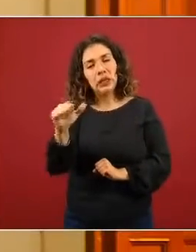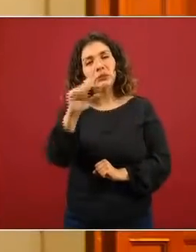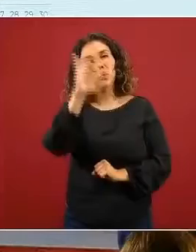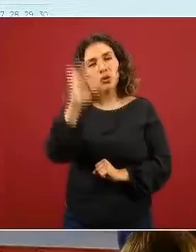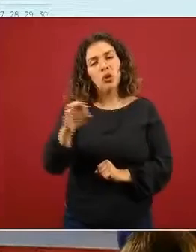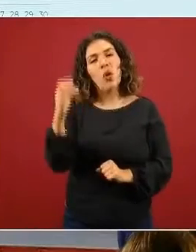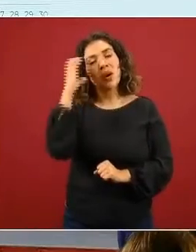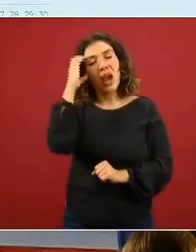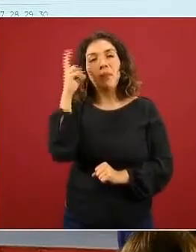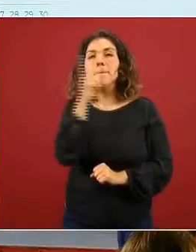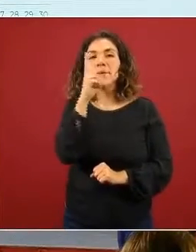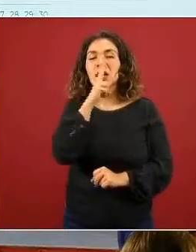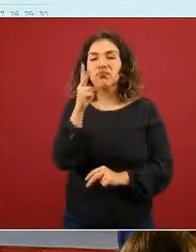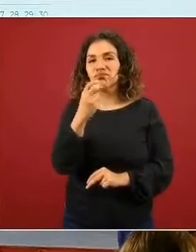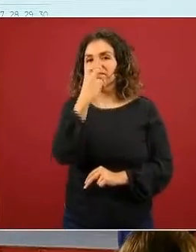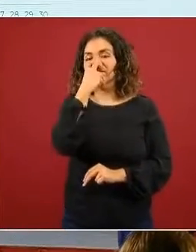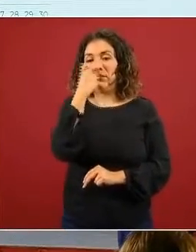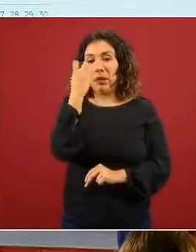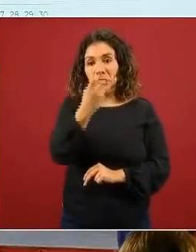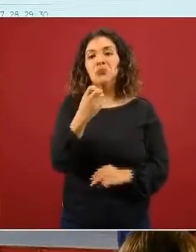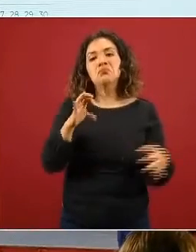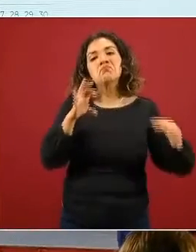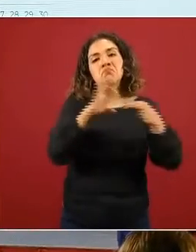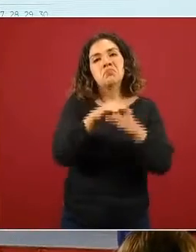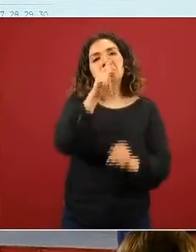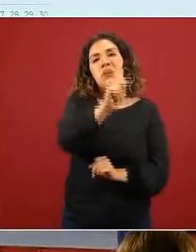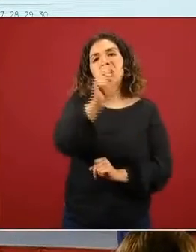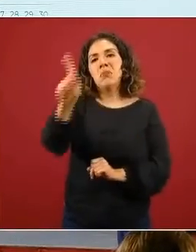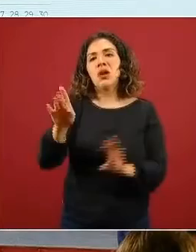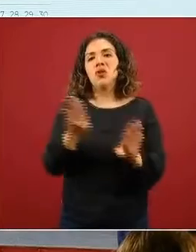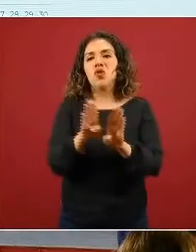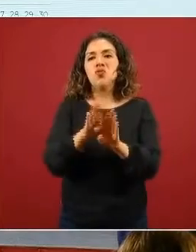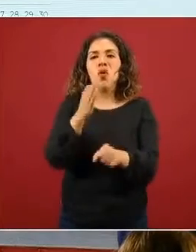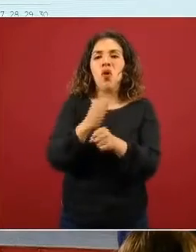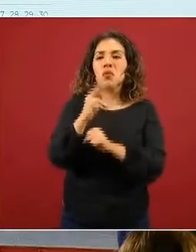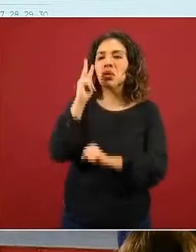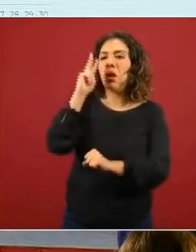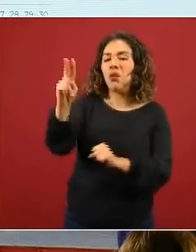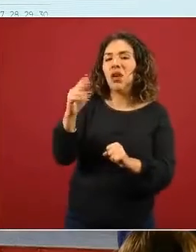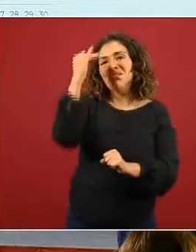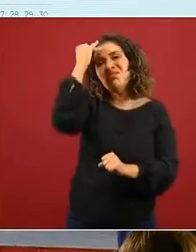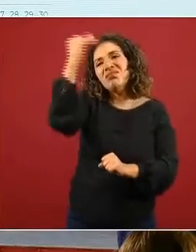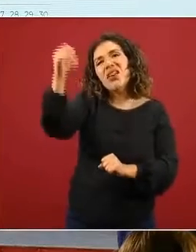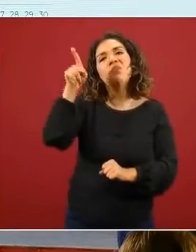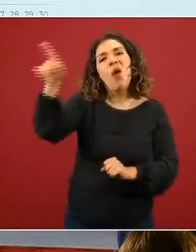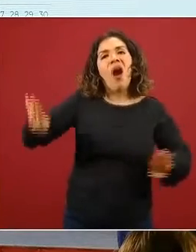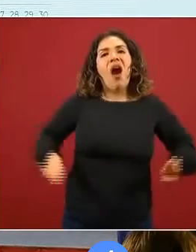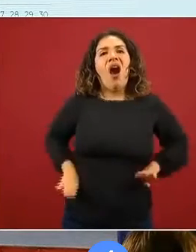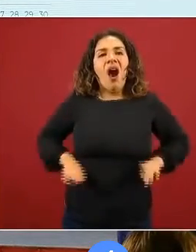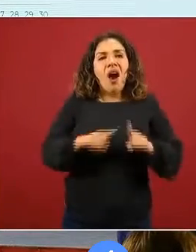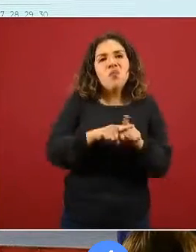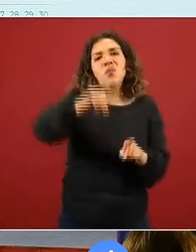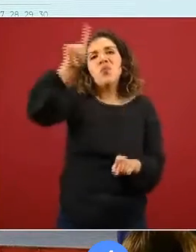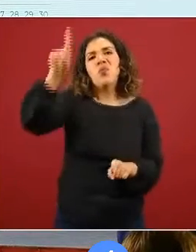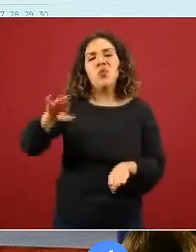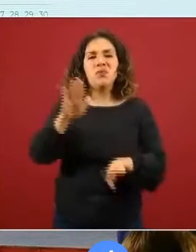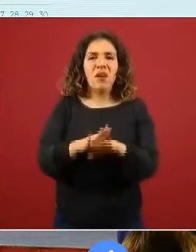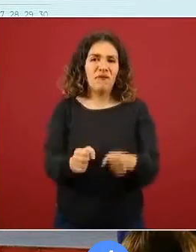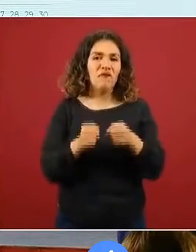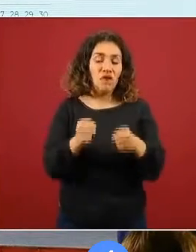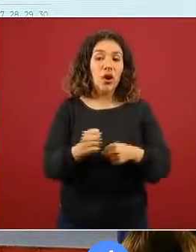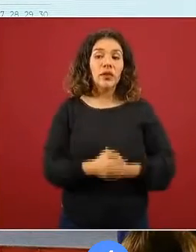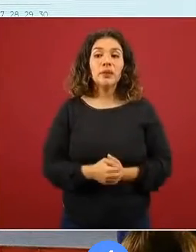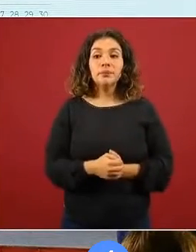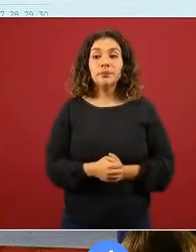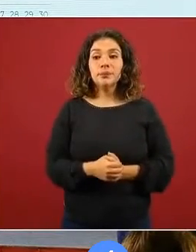de ventilador, lo cual es congruente con el momento epidémico que Nuevo León está viviendo en estos momentos.